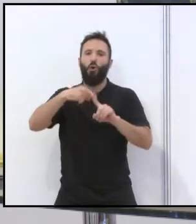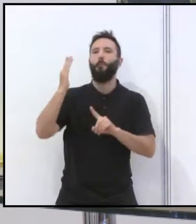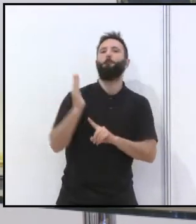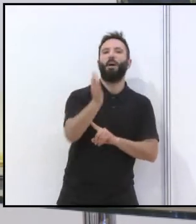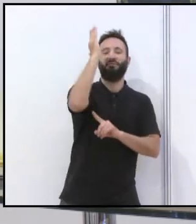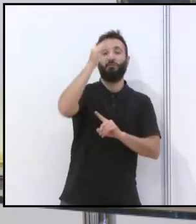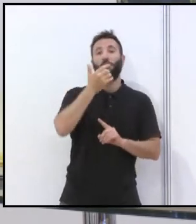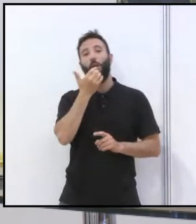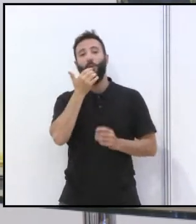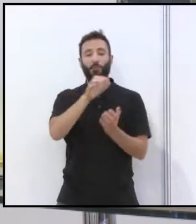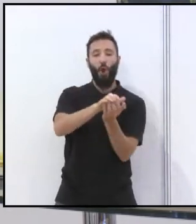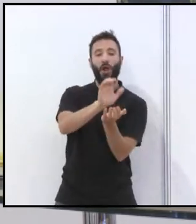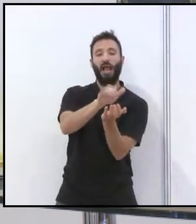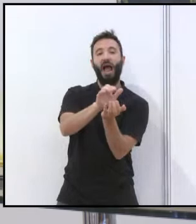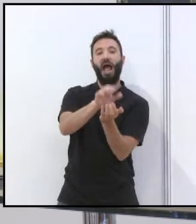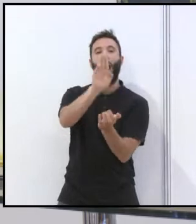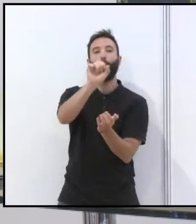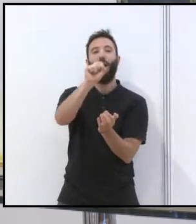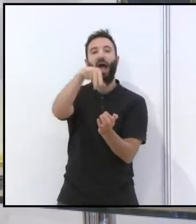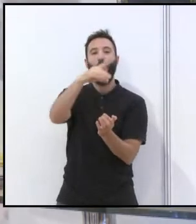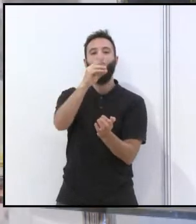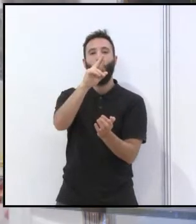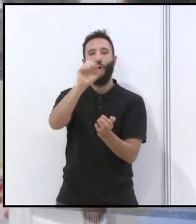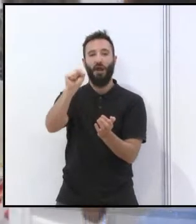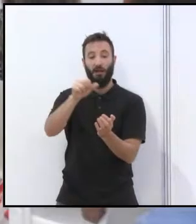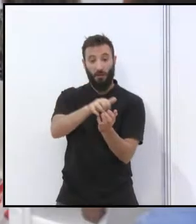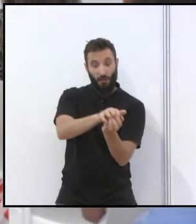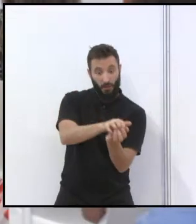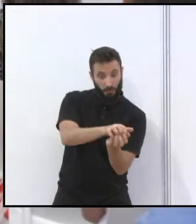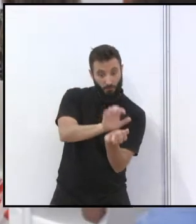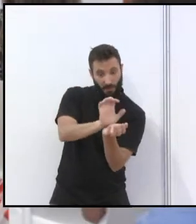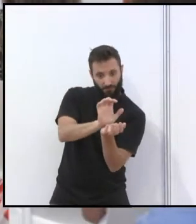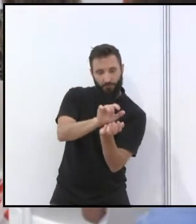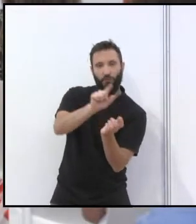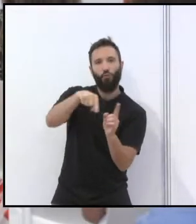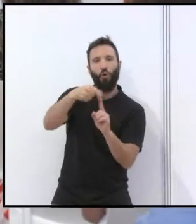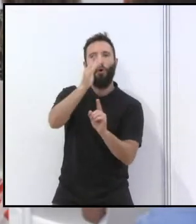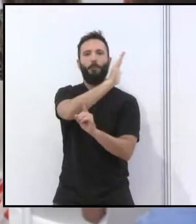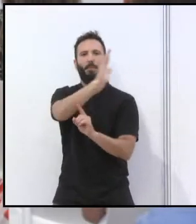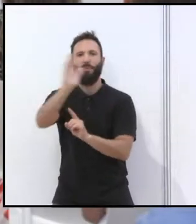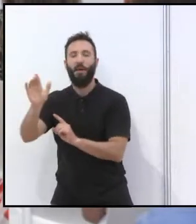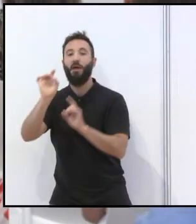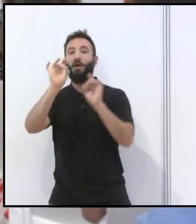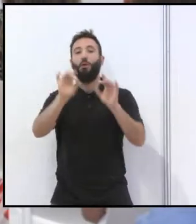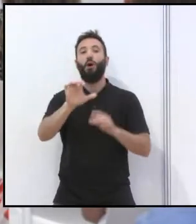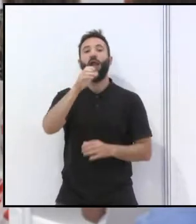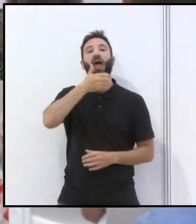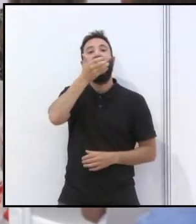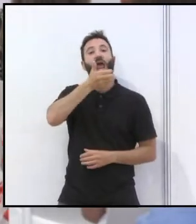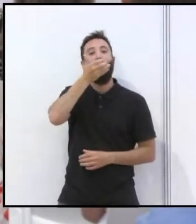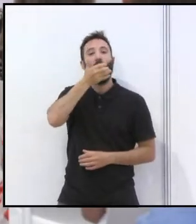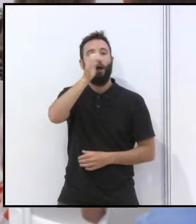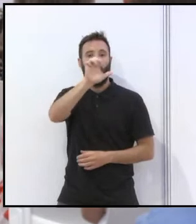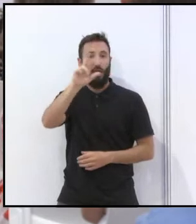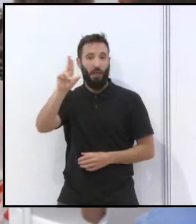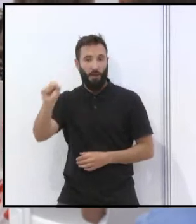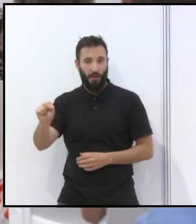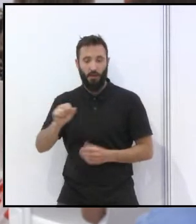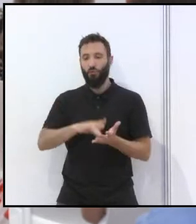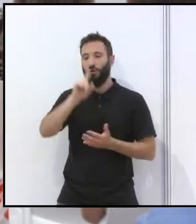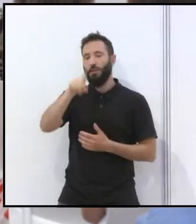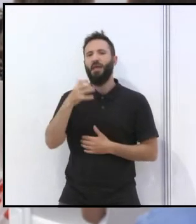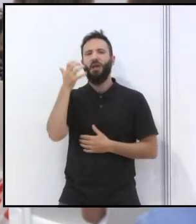que explota un castigo para todos nosotros. Lo mismo Eva, lo mismo los cuentos que nos contaron de niños, la